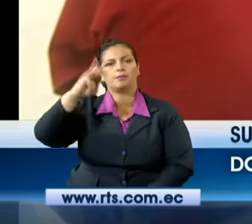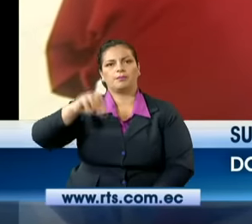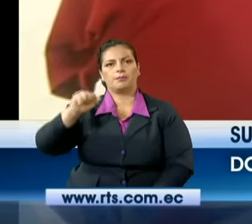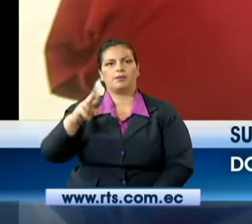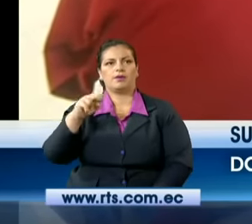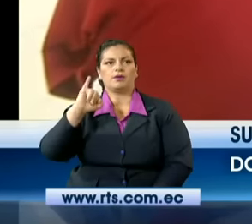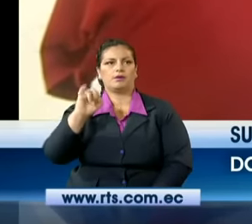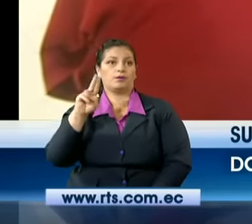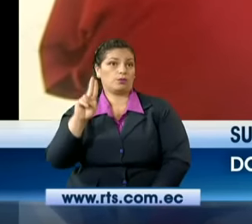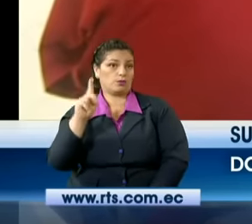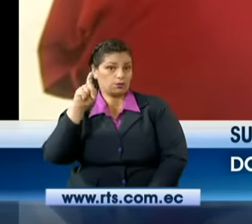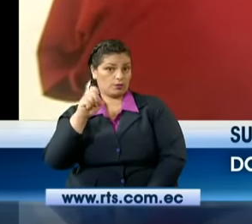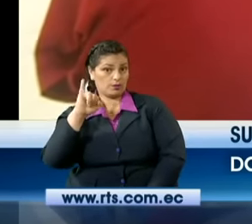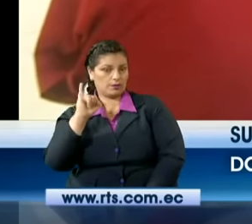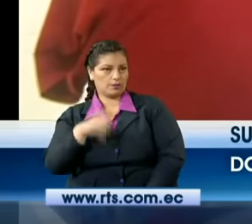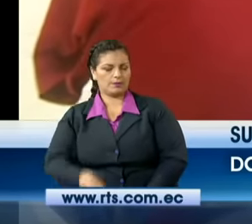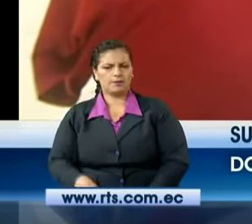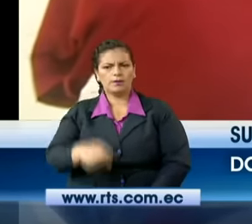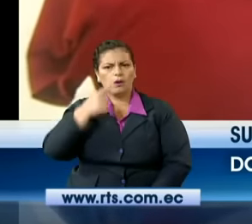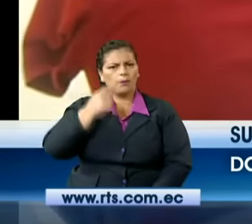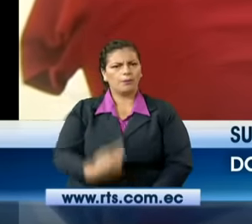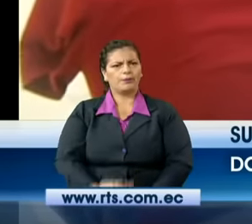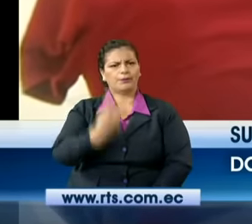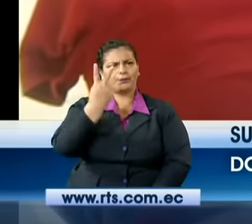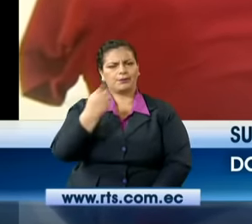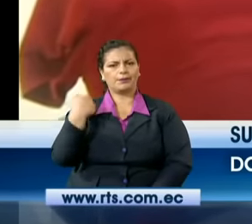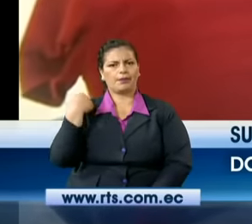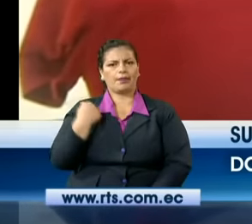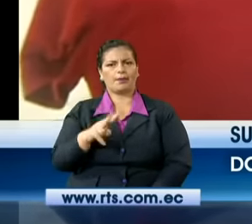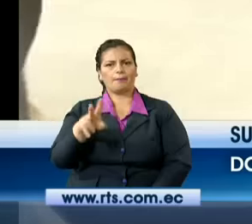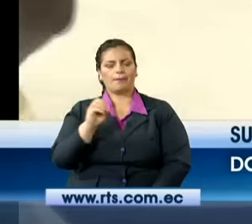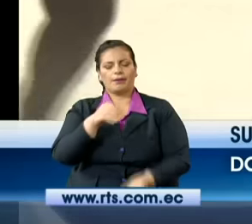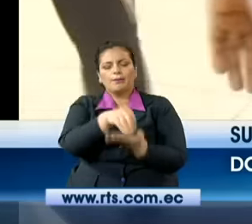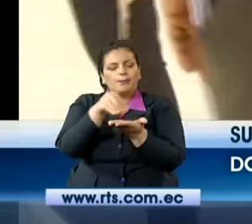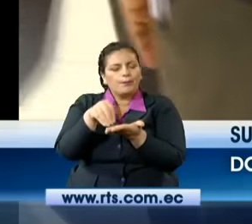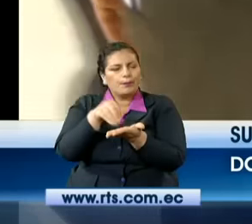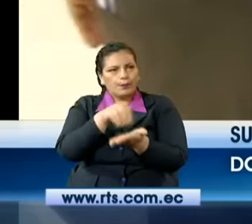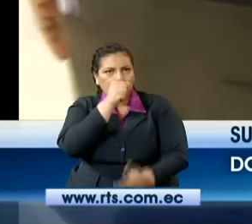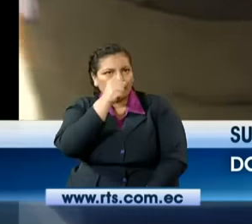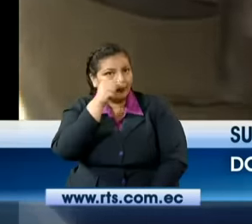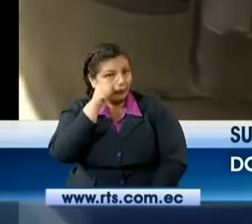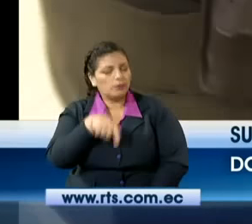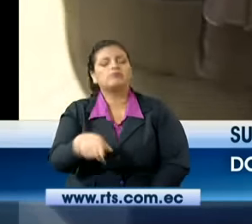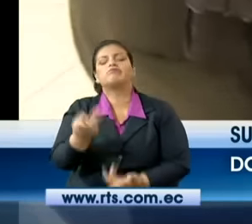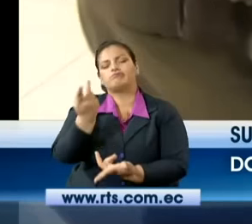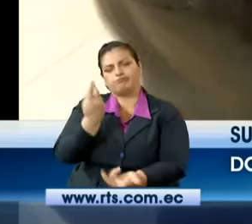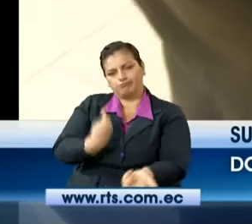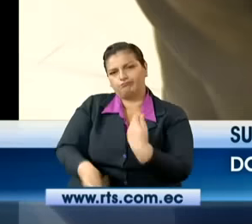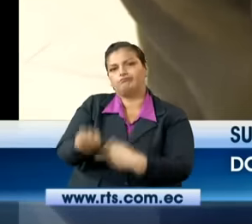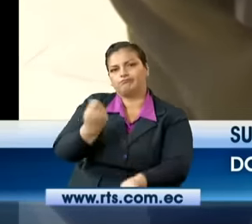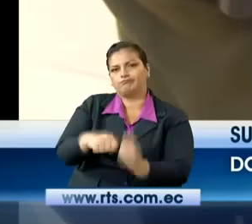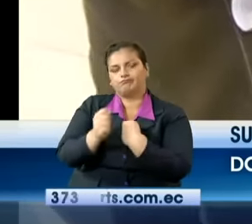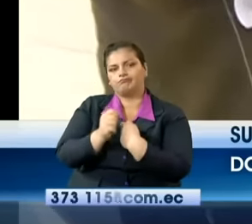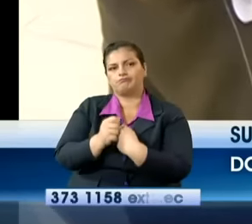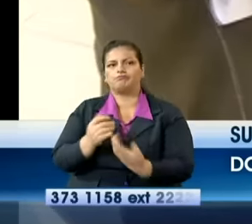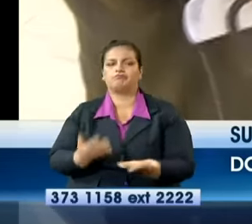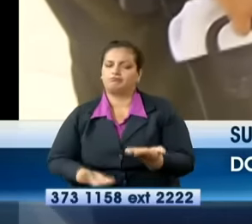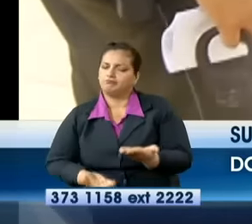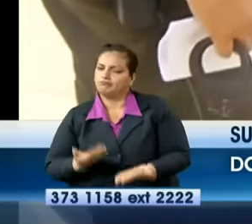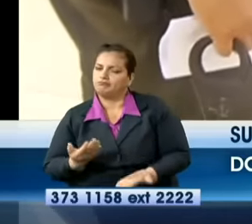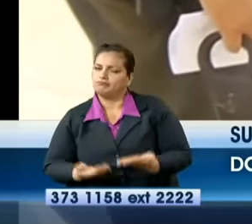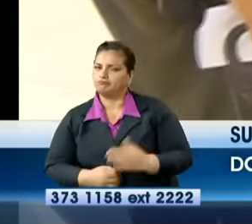capturados con 20 sobres con cocaína en su poder. Se presume que ellos eran microtraficantes. Nos percatamos del